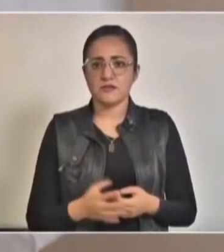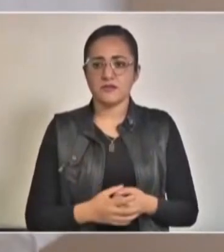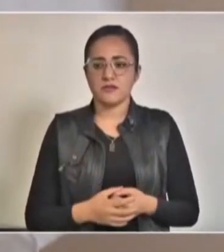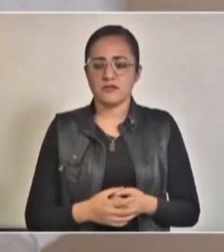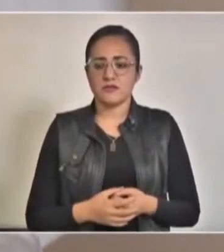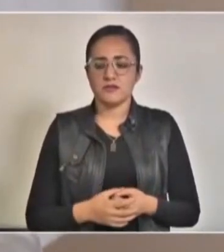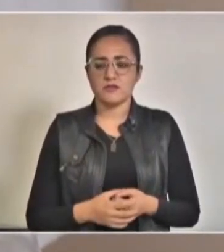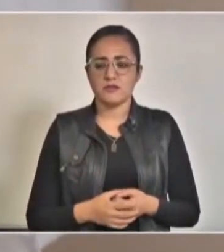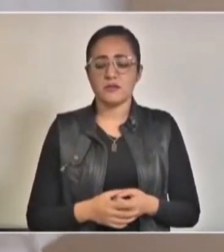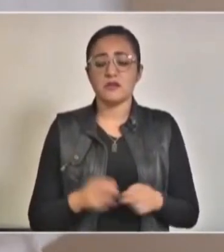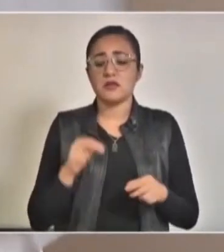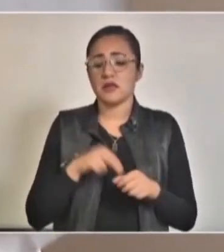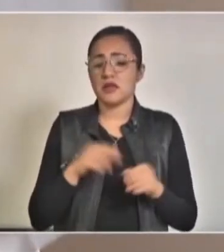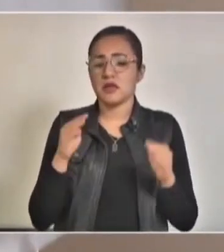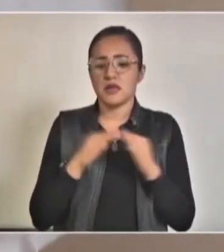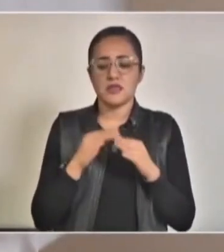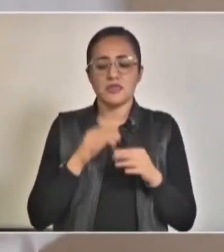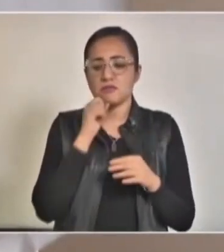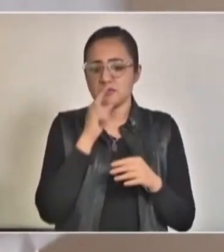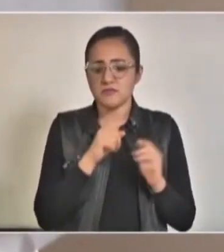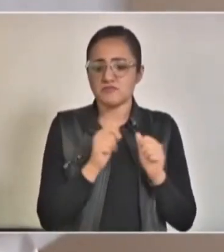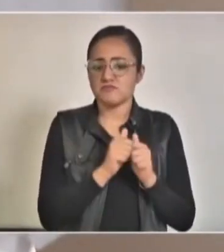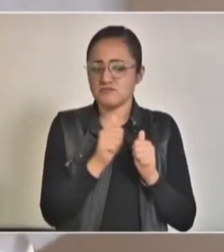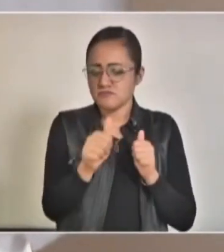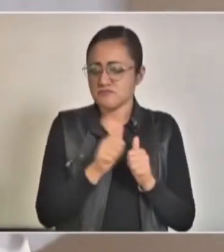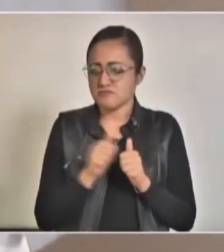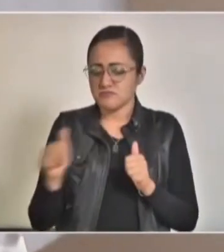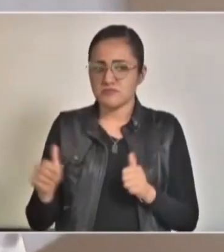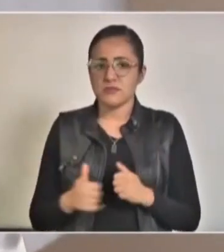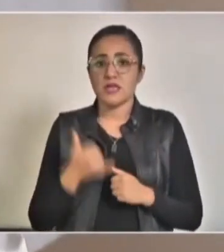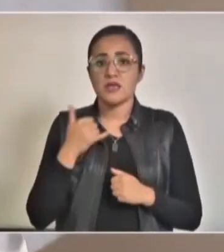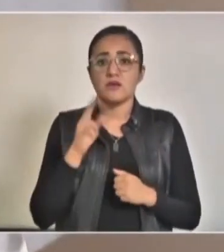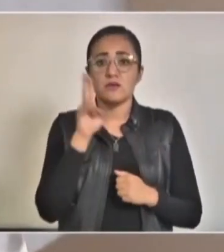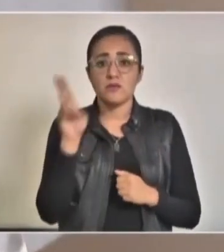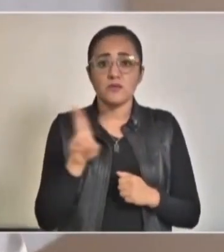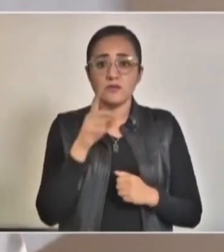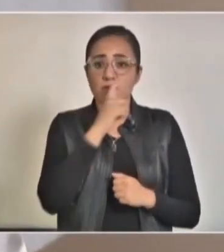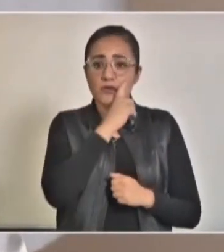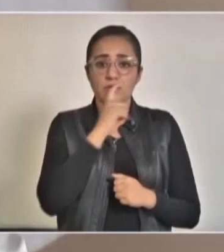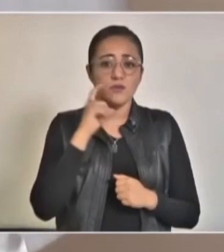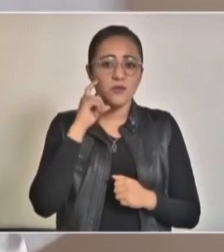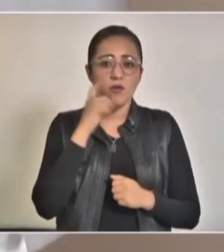hasta nuestras casas, sana distancia. Y uso de cubrebocas.